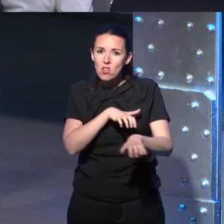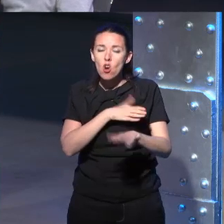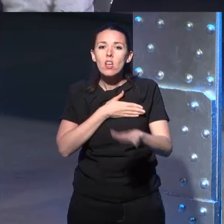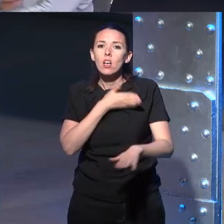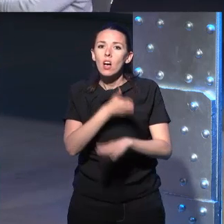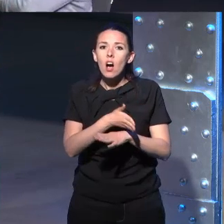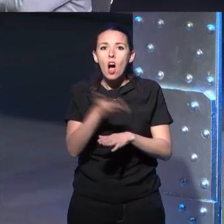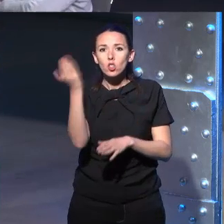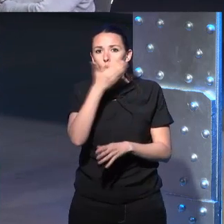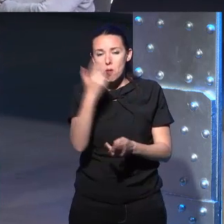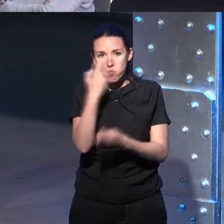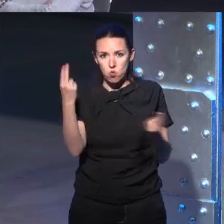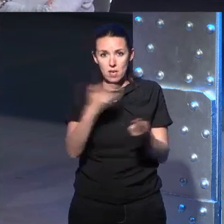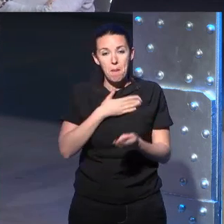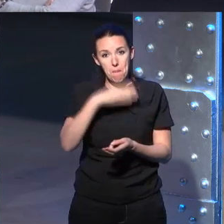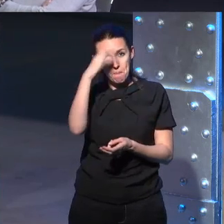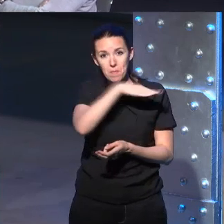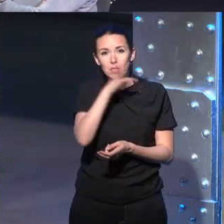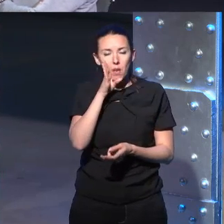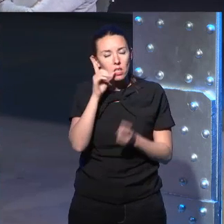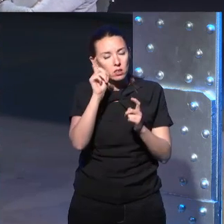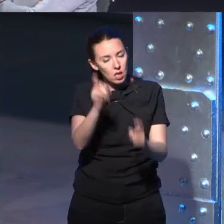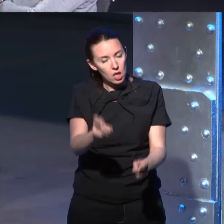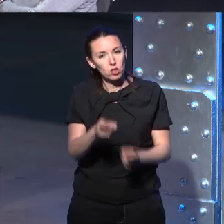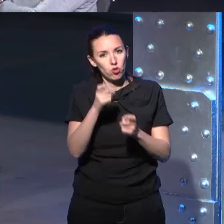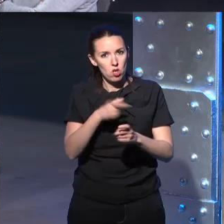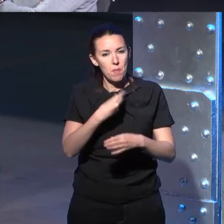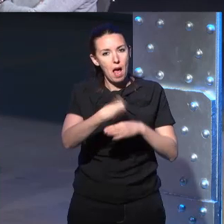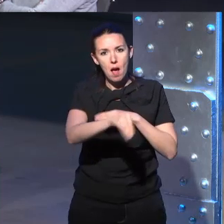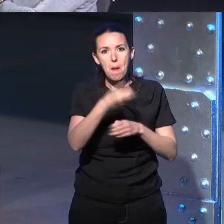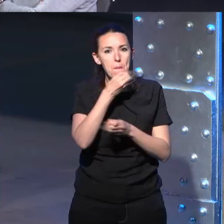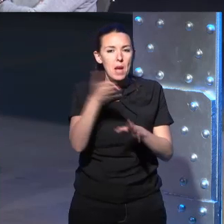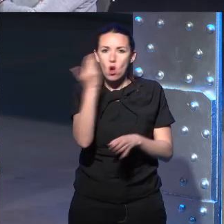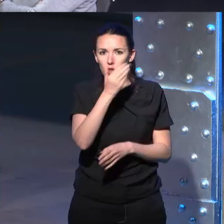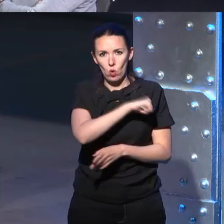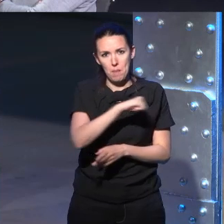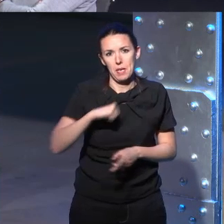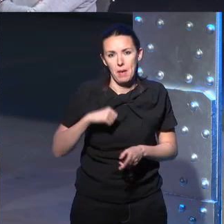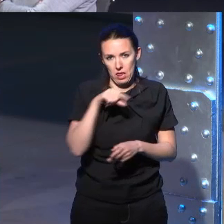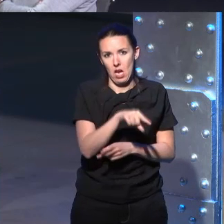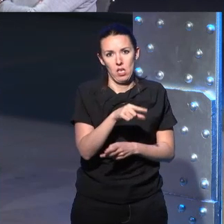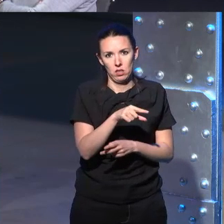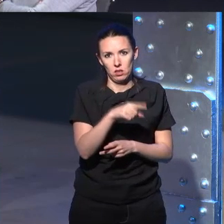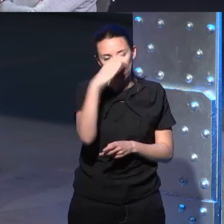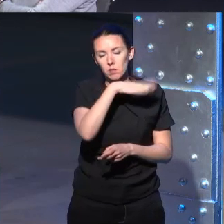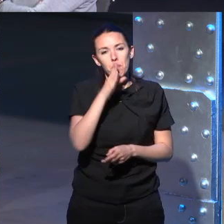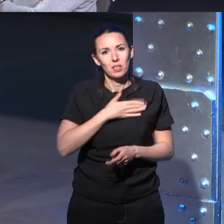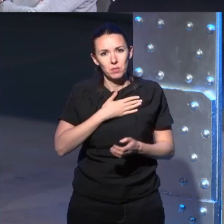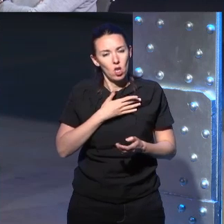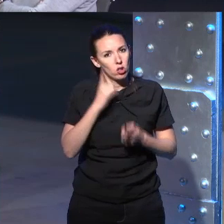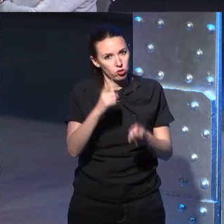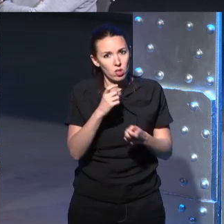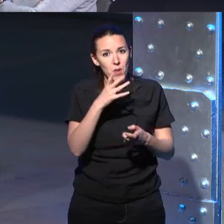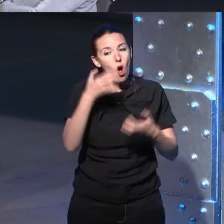escuelas públicas. Mis padres hicieron un gran esfuerzo por pagarme la mejor escuela privada, pero vivíamos en